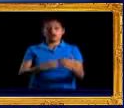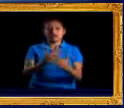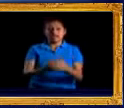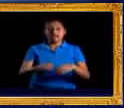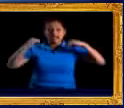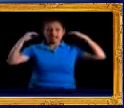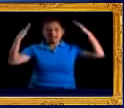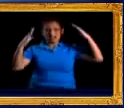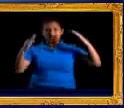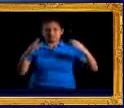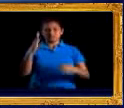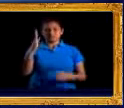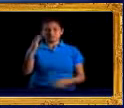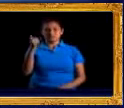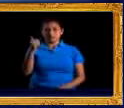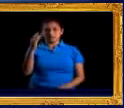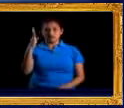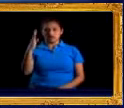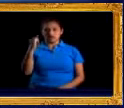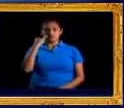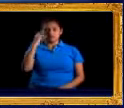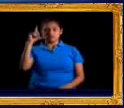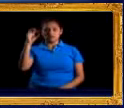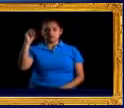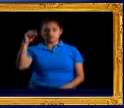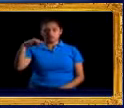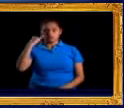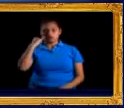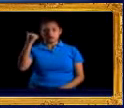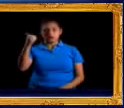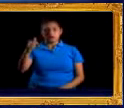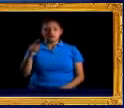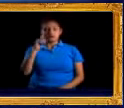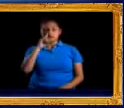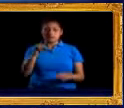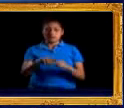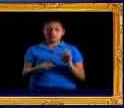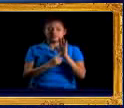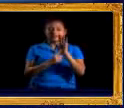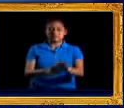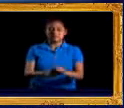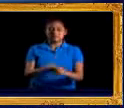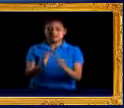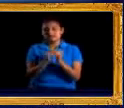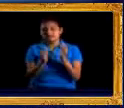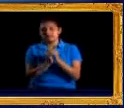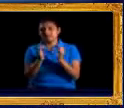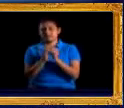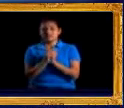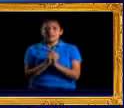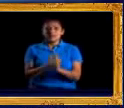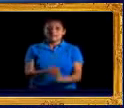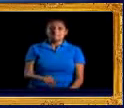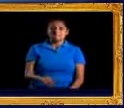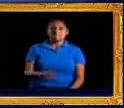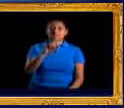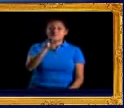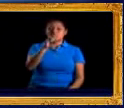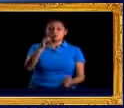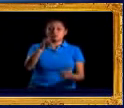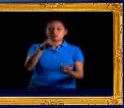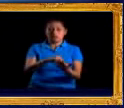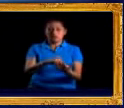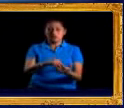Babilonia. Entonces también se manifiesta la crisis en el 2008 y han sido señales para muchos